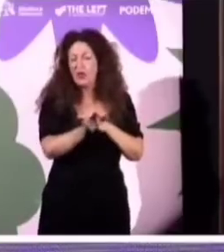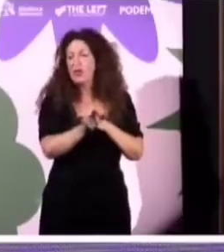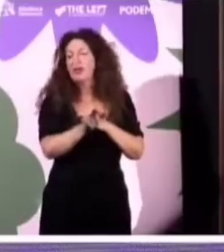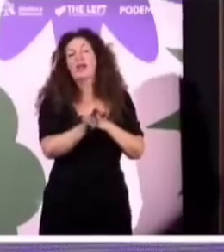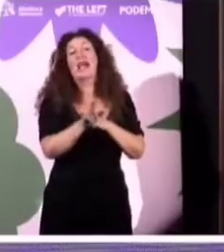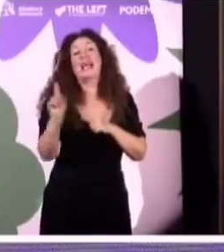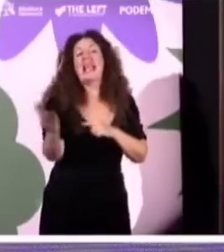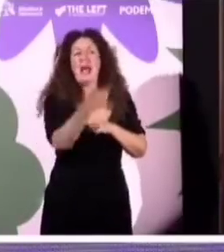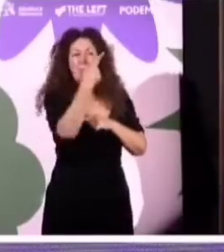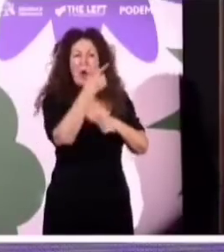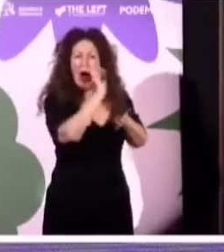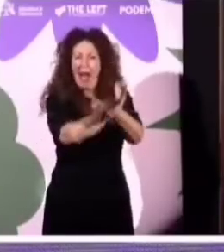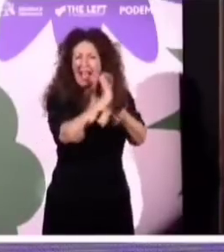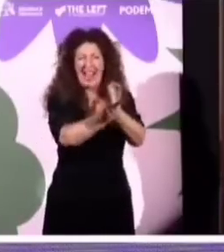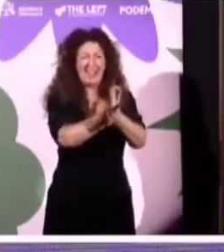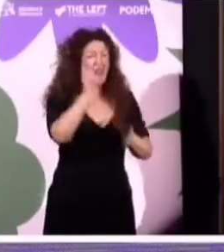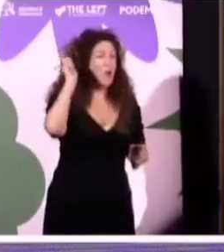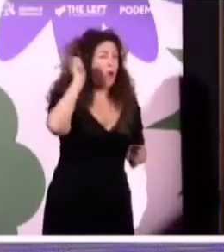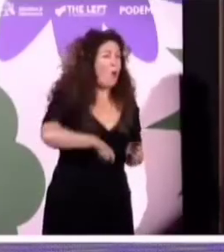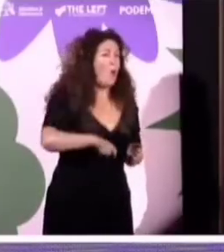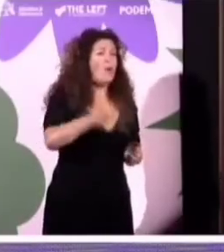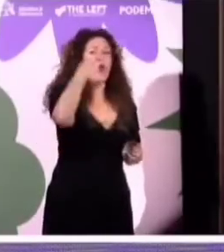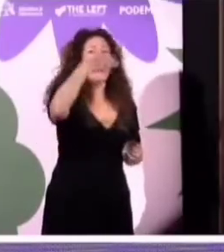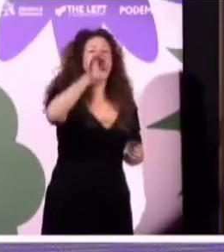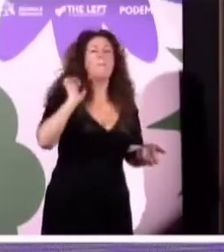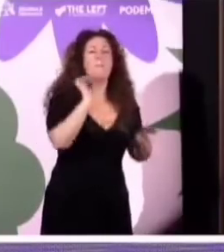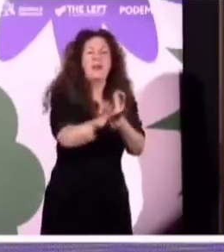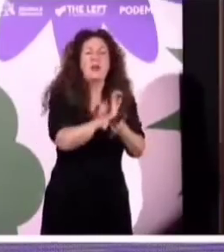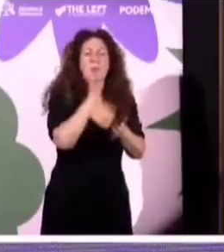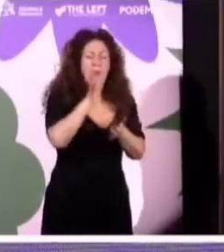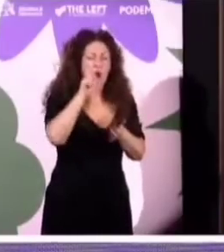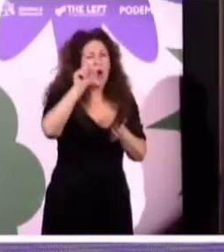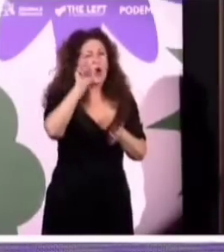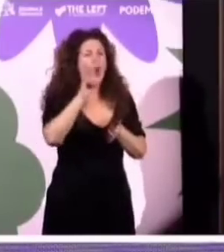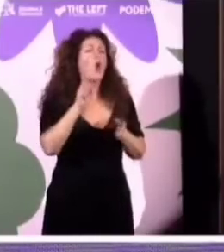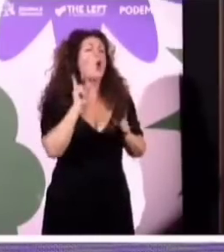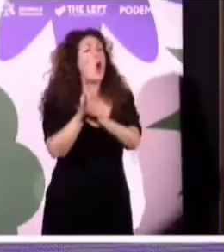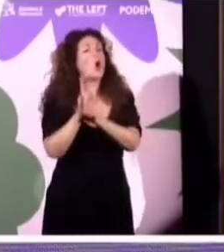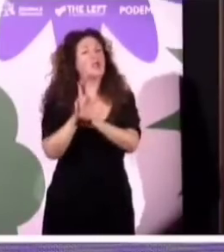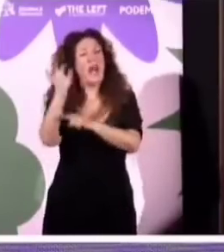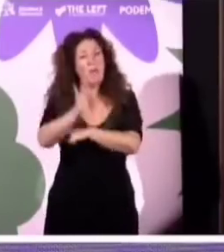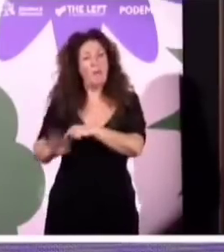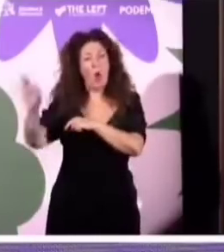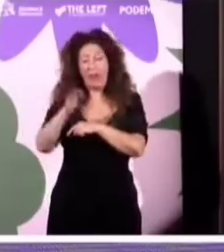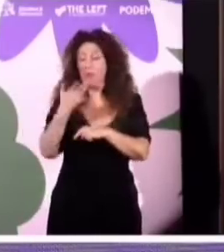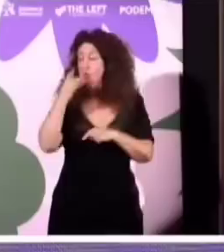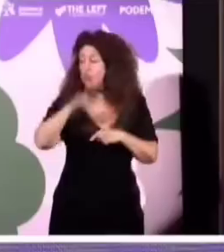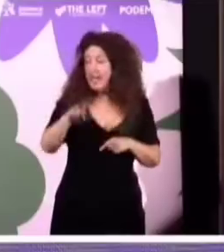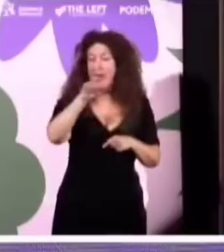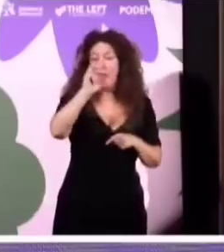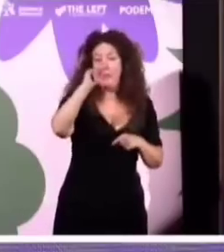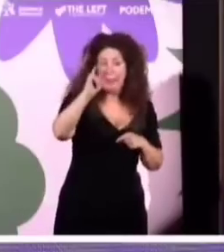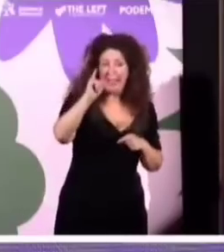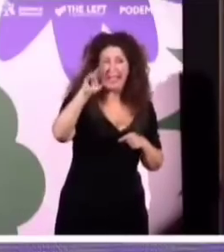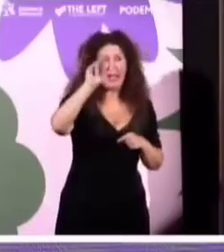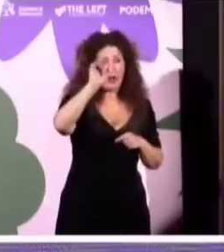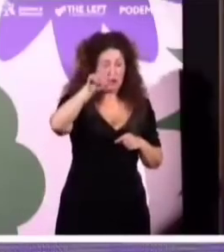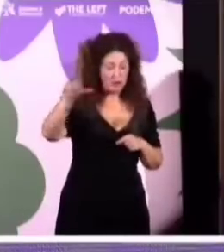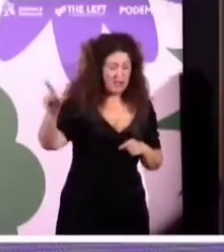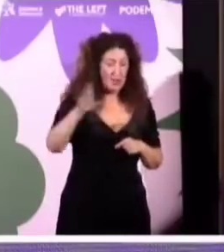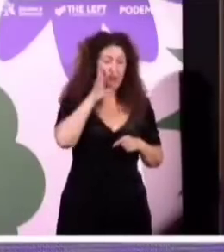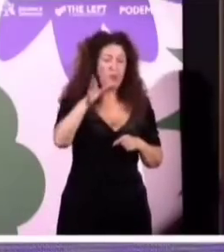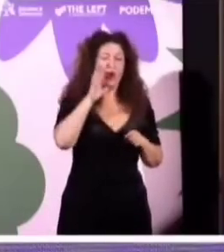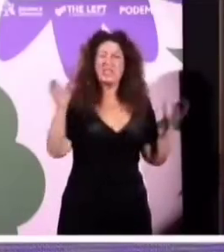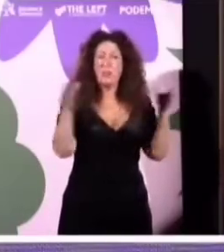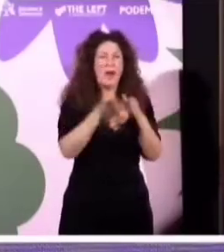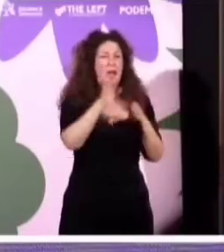cárcel al único juez que está en prisión por haber practicado el lawfare contra Podemos. Esa persona es Vicky Rosell. Por eso el Partido Popular no se